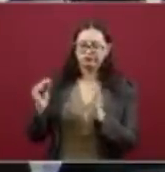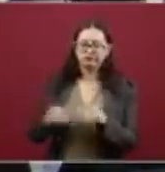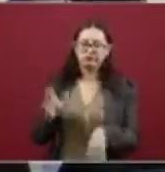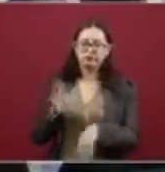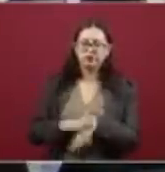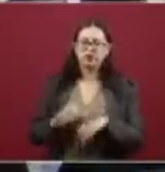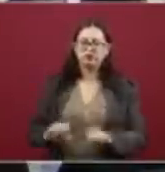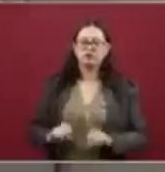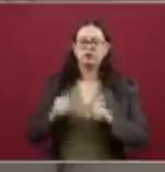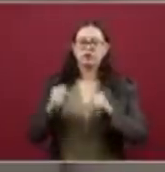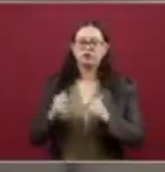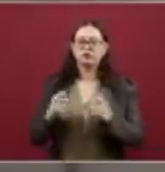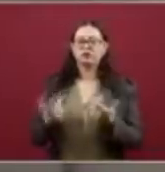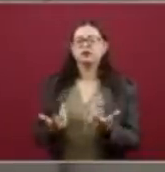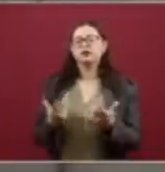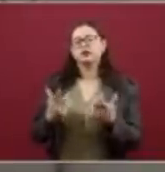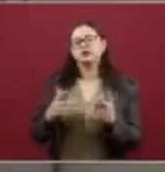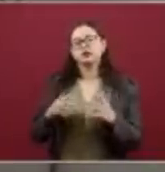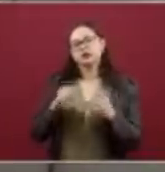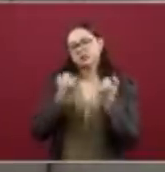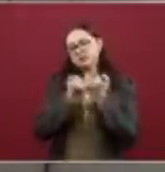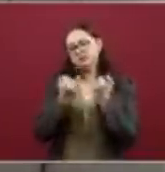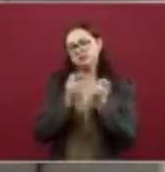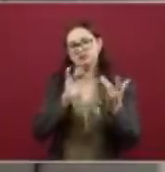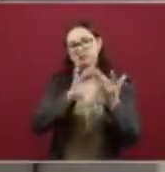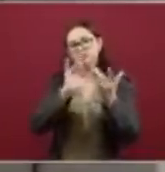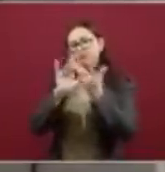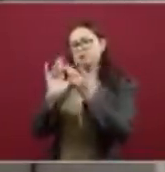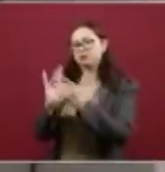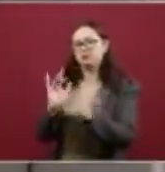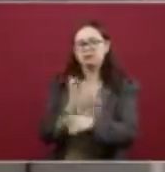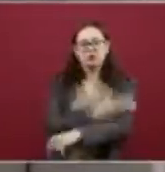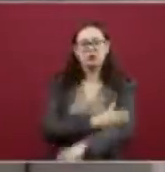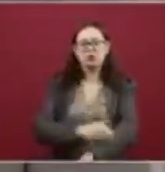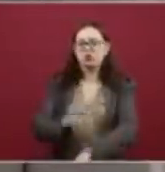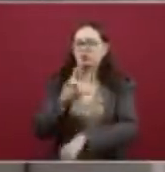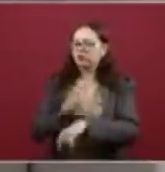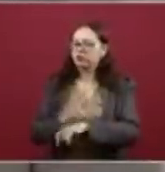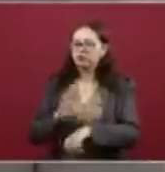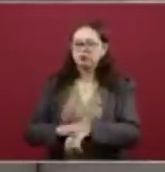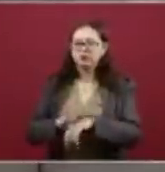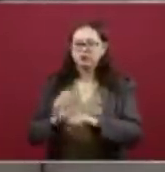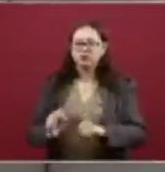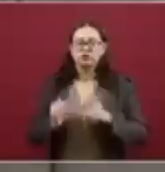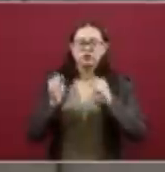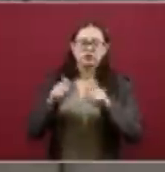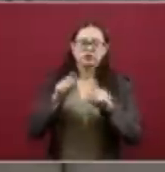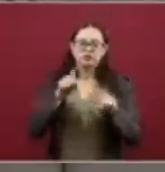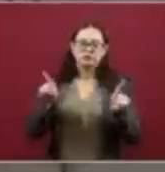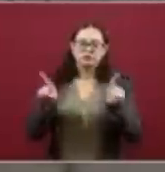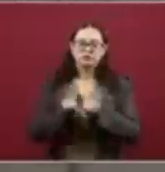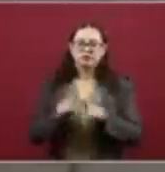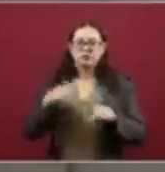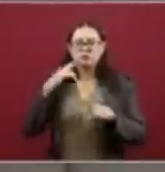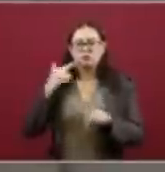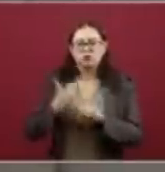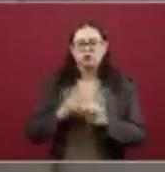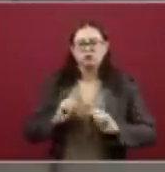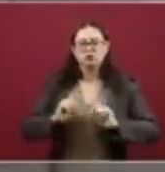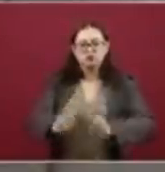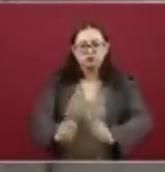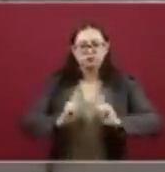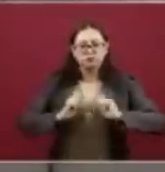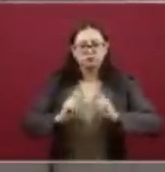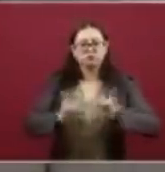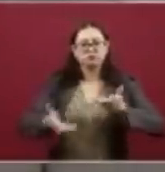mecanismos de cooperación entre la Federación y los Estados, pero también los instrumentos de corresponsabilidad